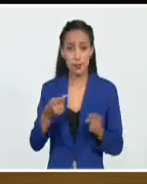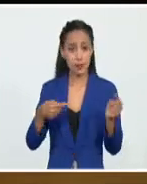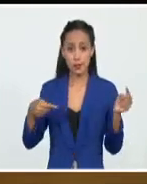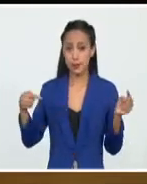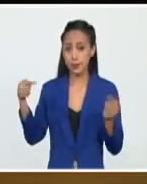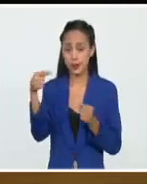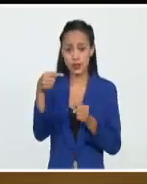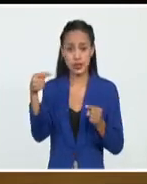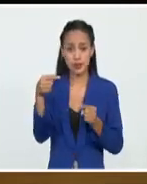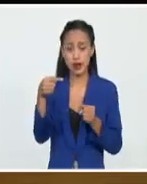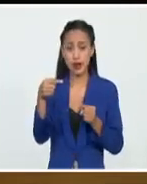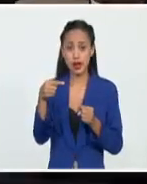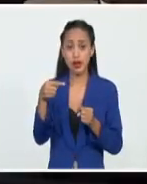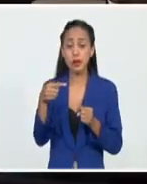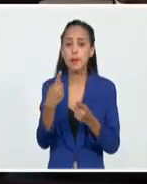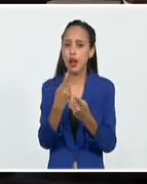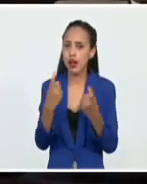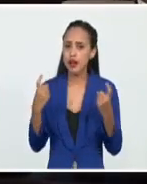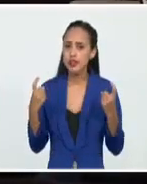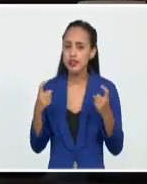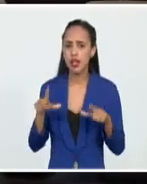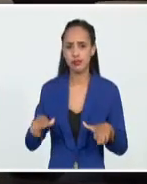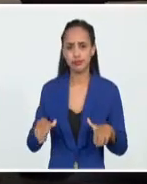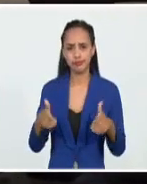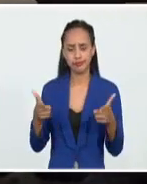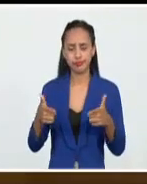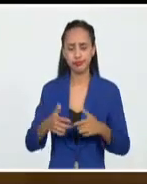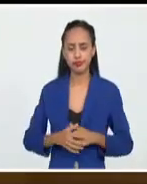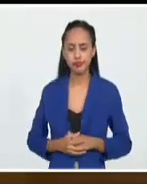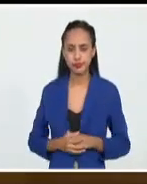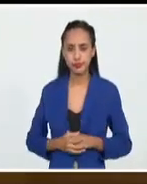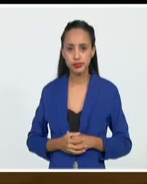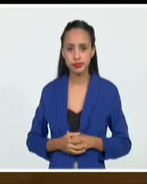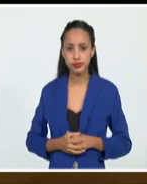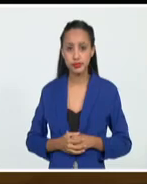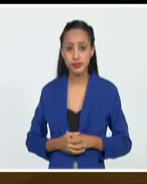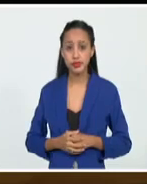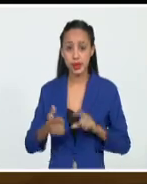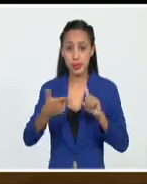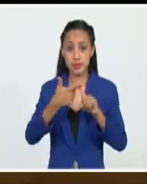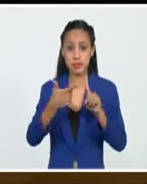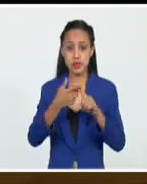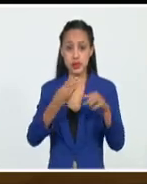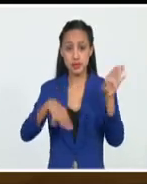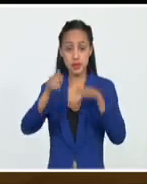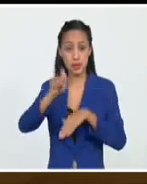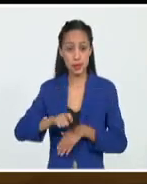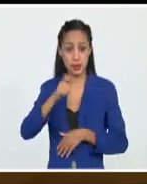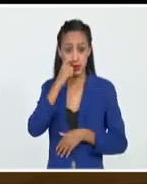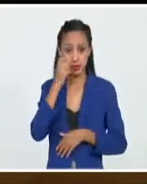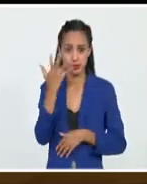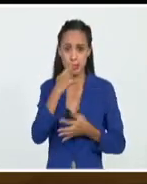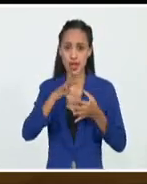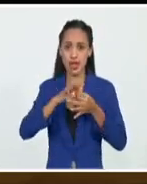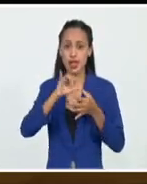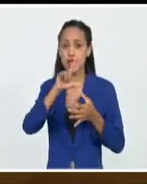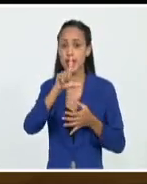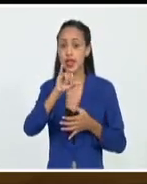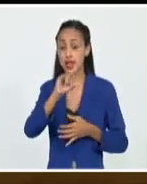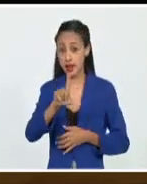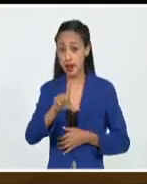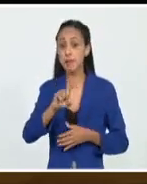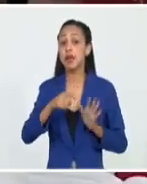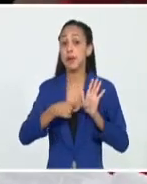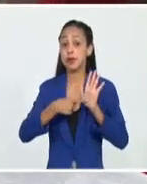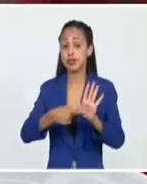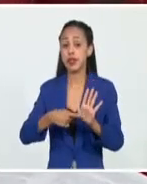de satisfacción de las necesidades. El viceprimer ministro y titular de Economía y Planificación, Alejandro Gil Fernández, al presentar el proyecto